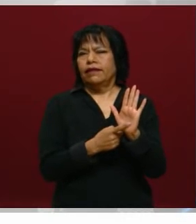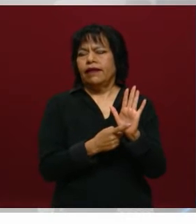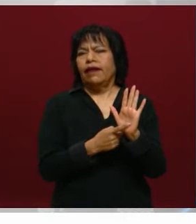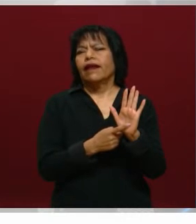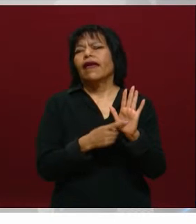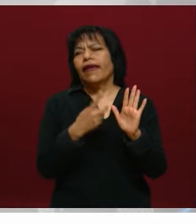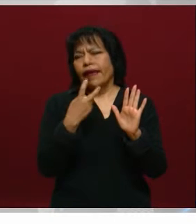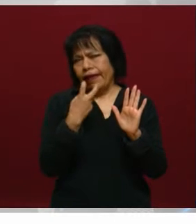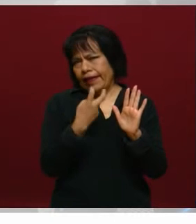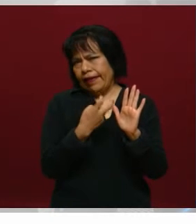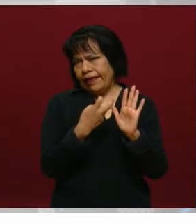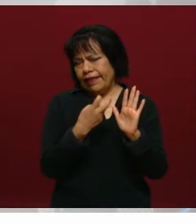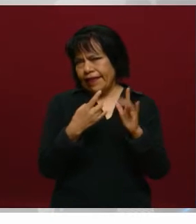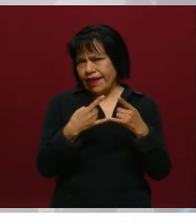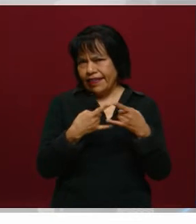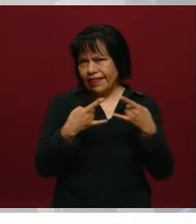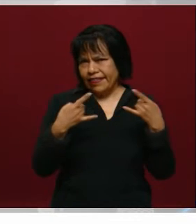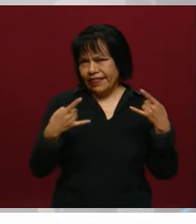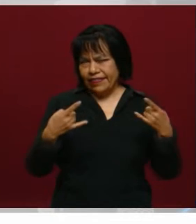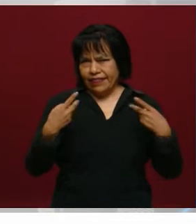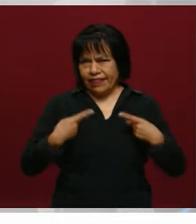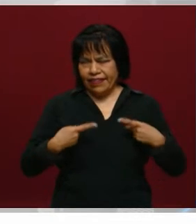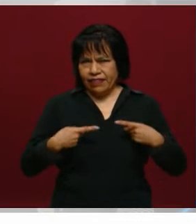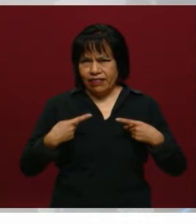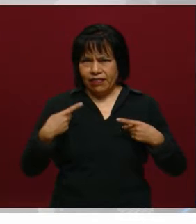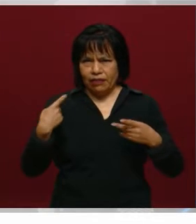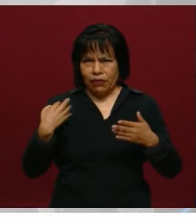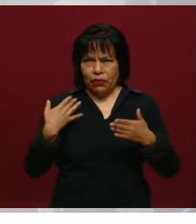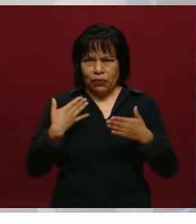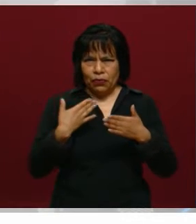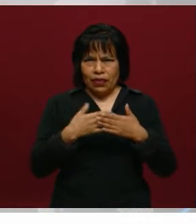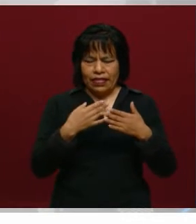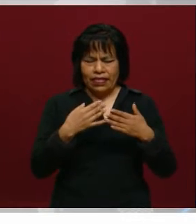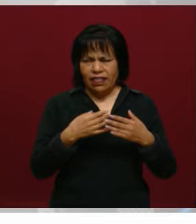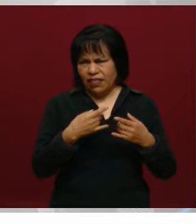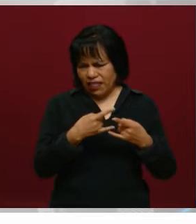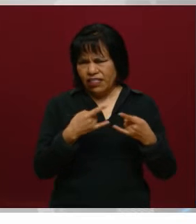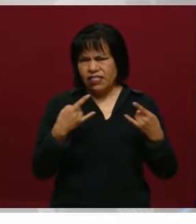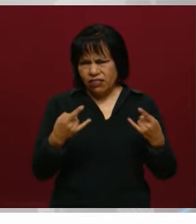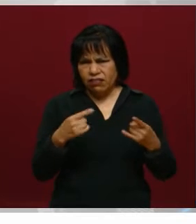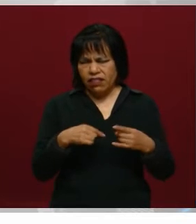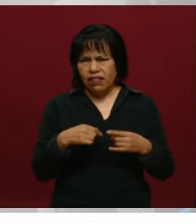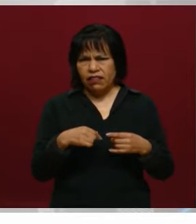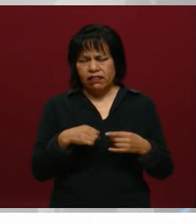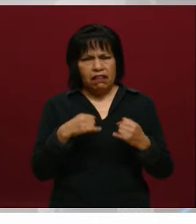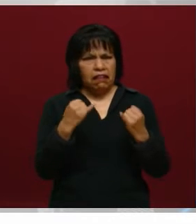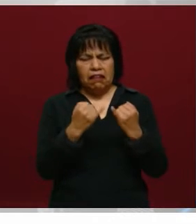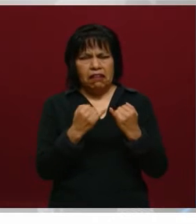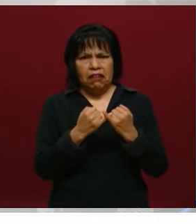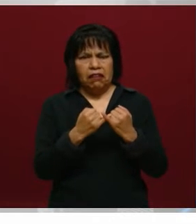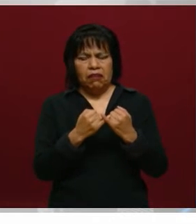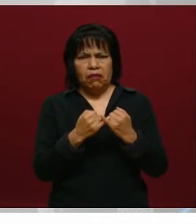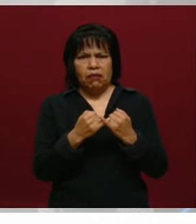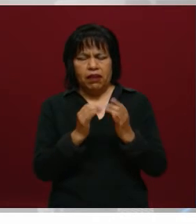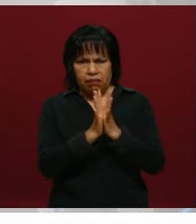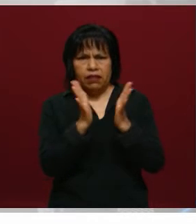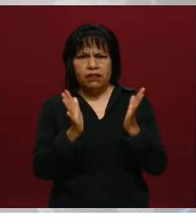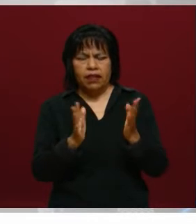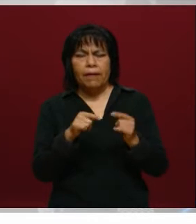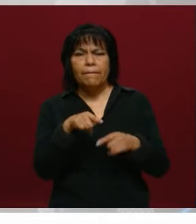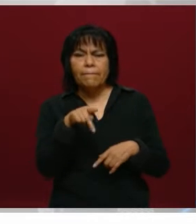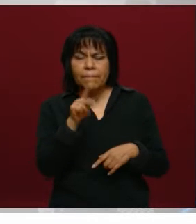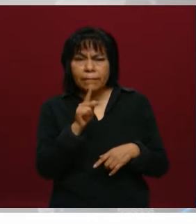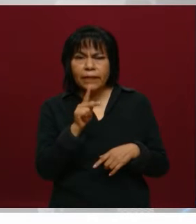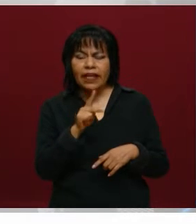estas historias de personas que fueron comunes en su tiempo y que nos pueden